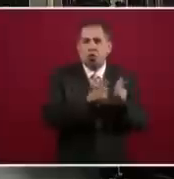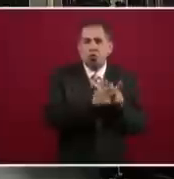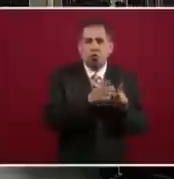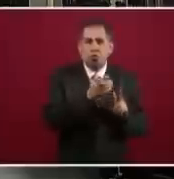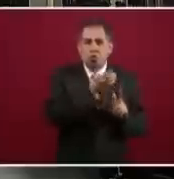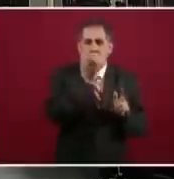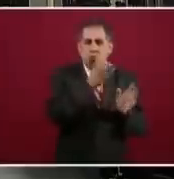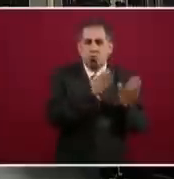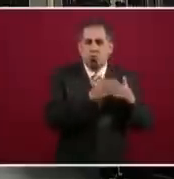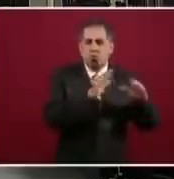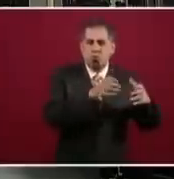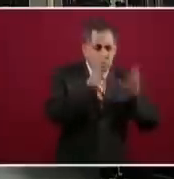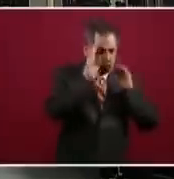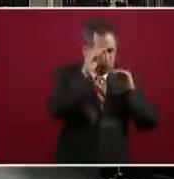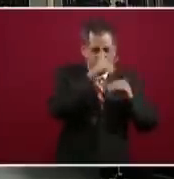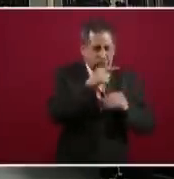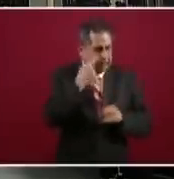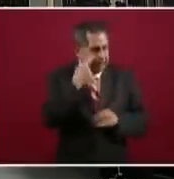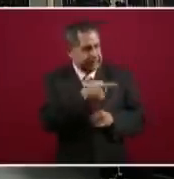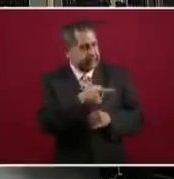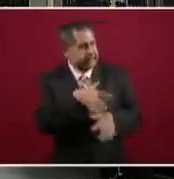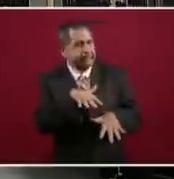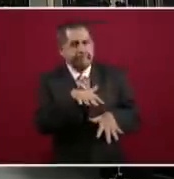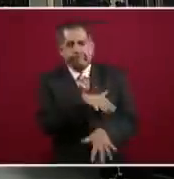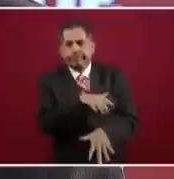o sea muestra en el cobre